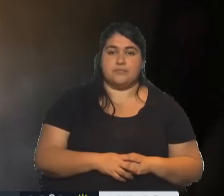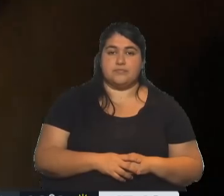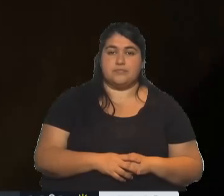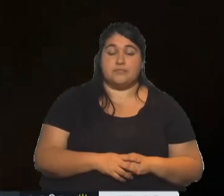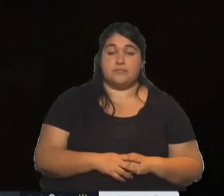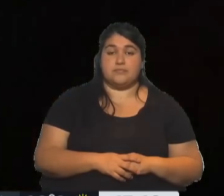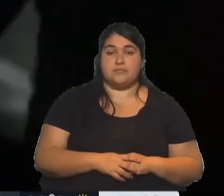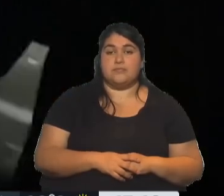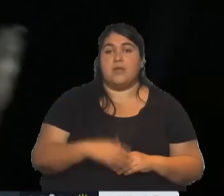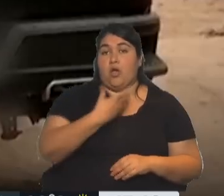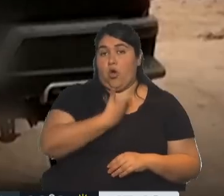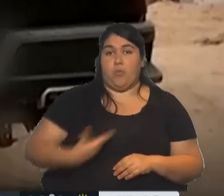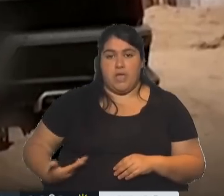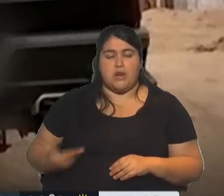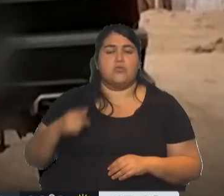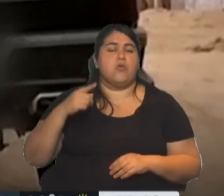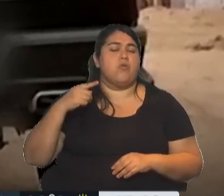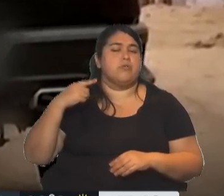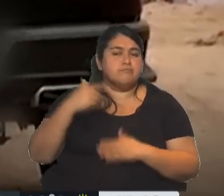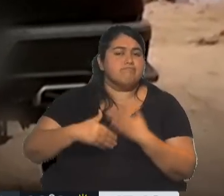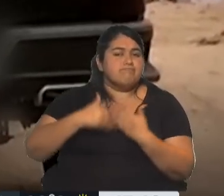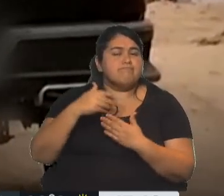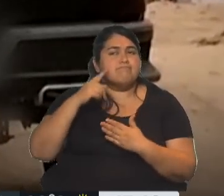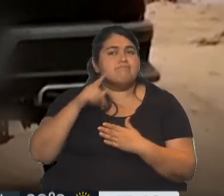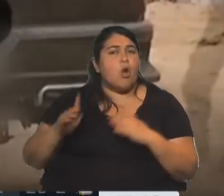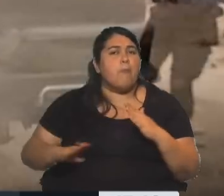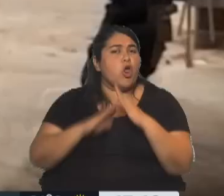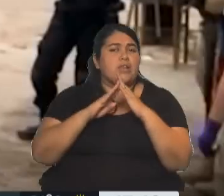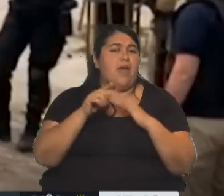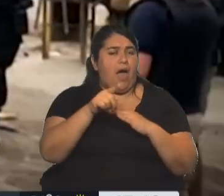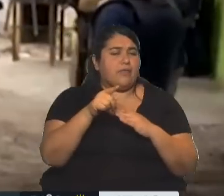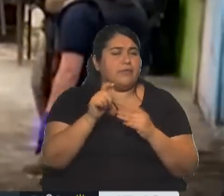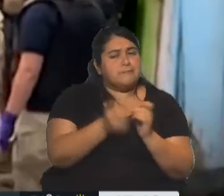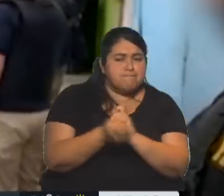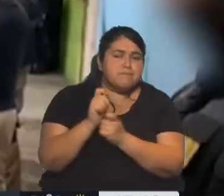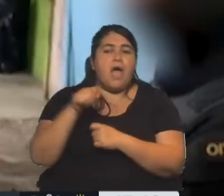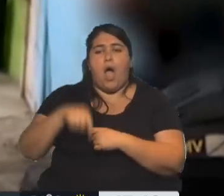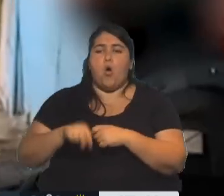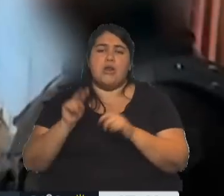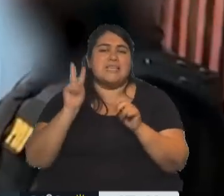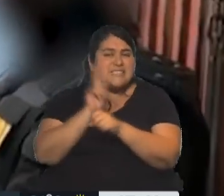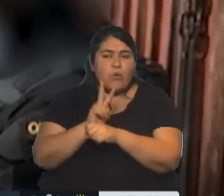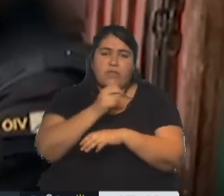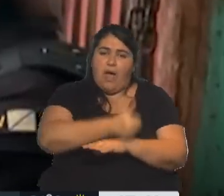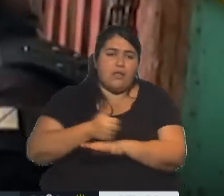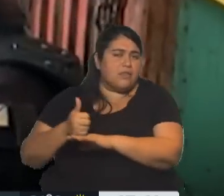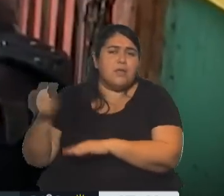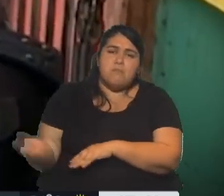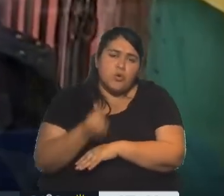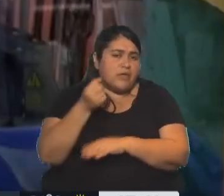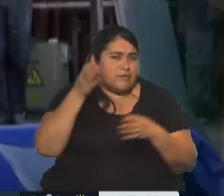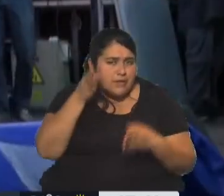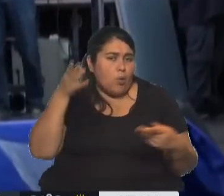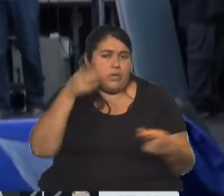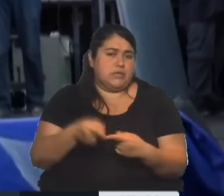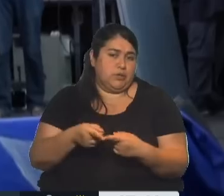Los traspiés del gobierno lo llevaron a cambiar sus prioridades, poniendo ahora a la seguridad como tema urgente de agenda. Así las